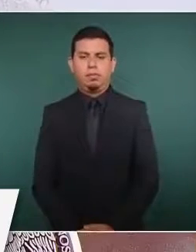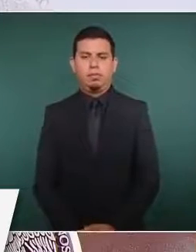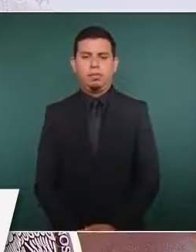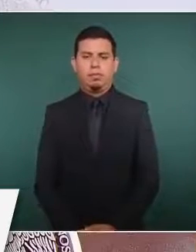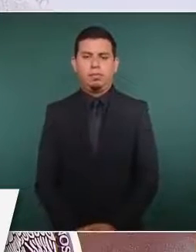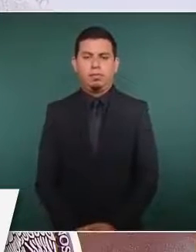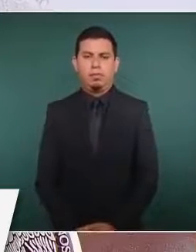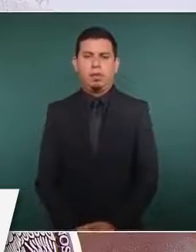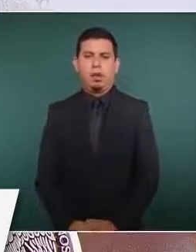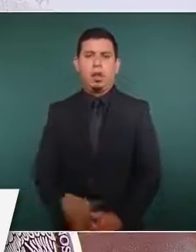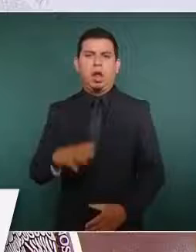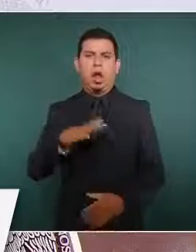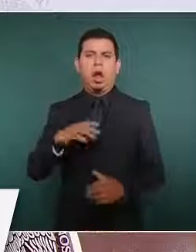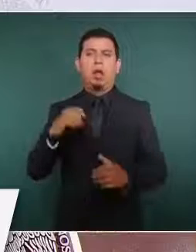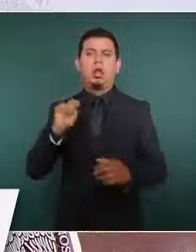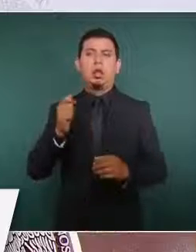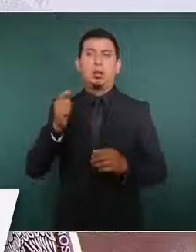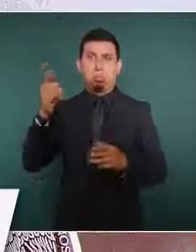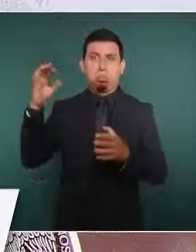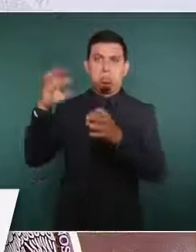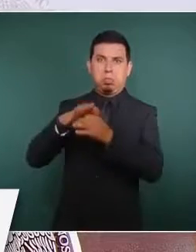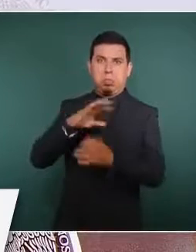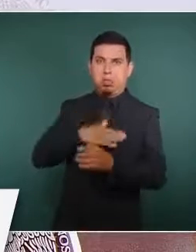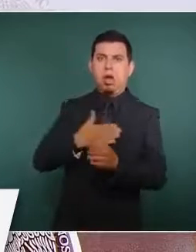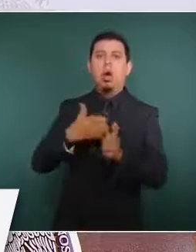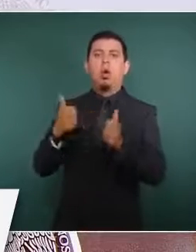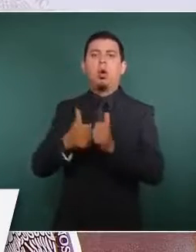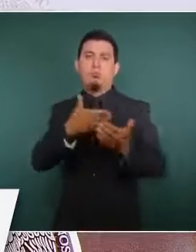con contratos del gobierno.